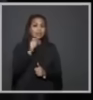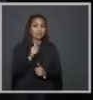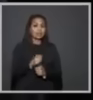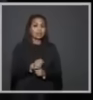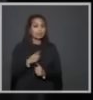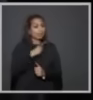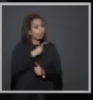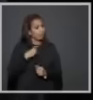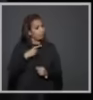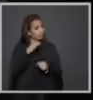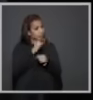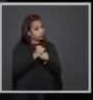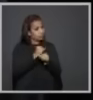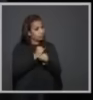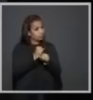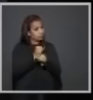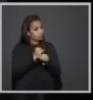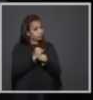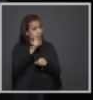Consultarlo.